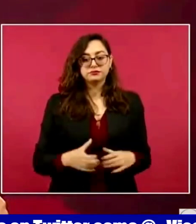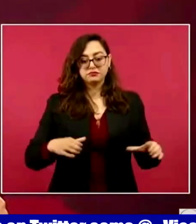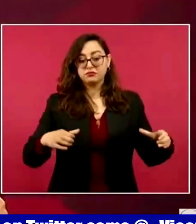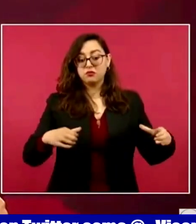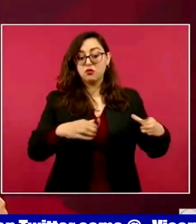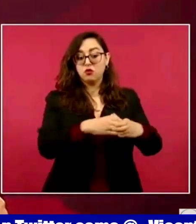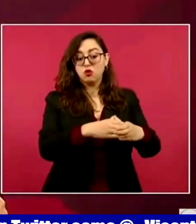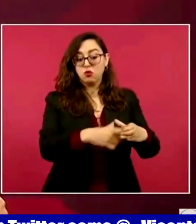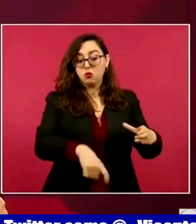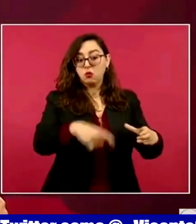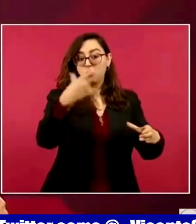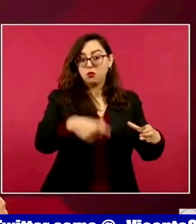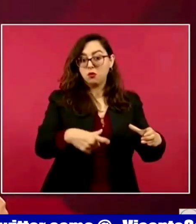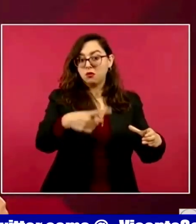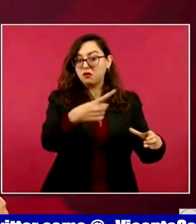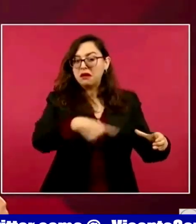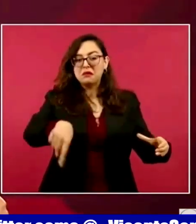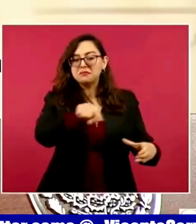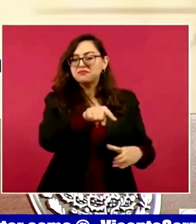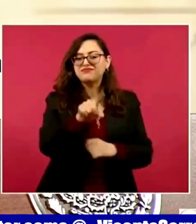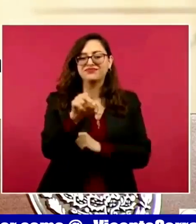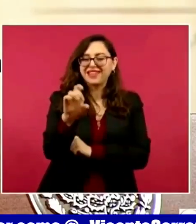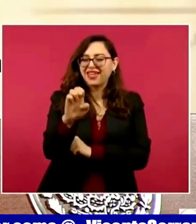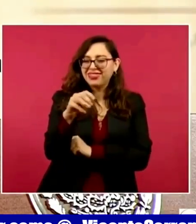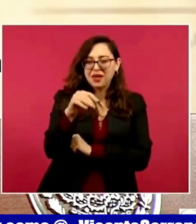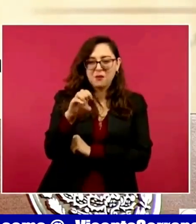no son demócratas,